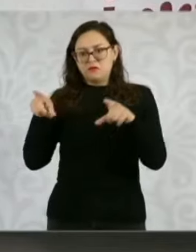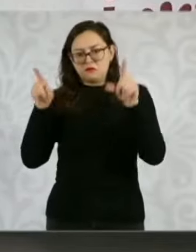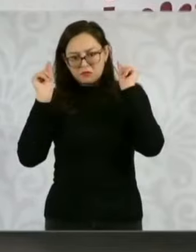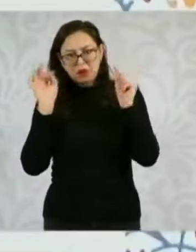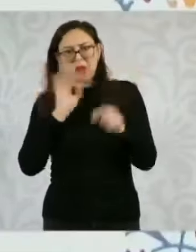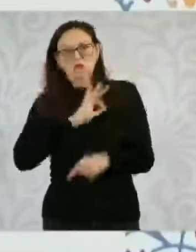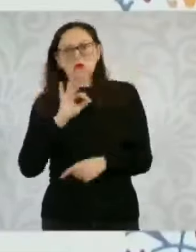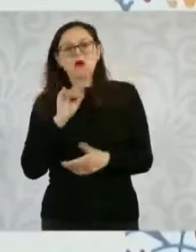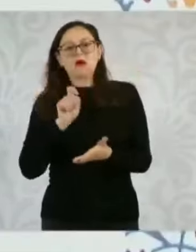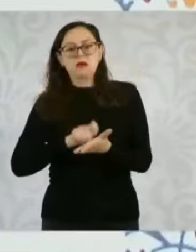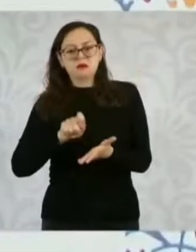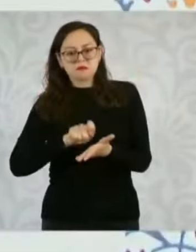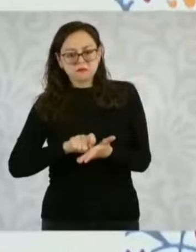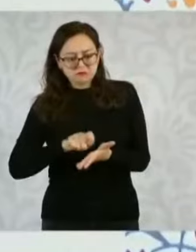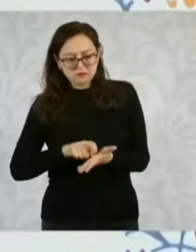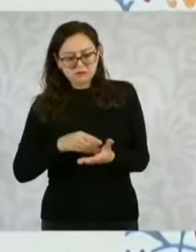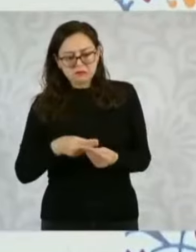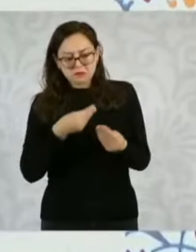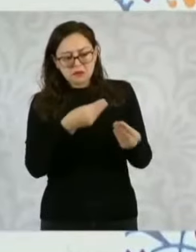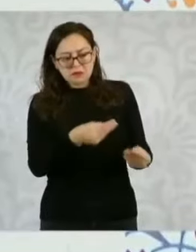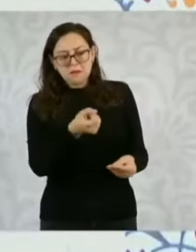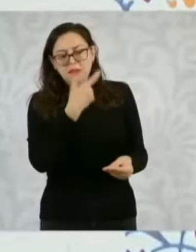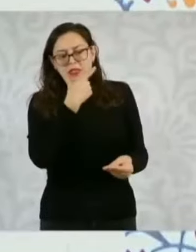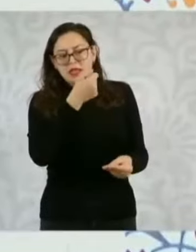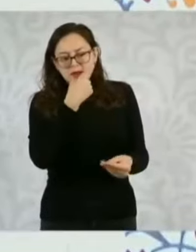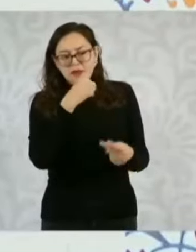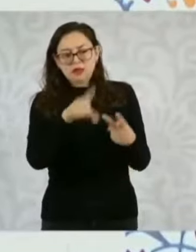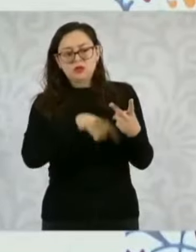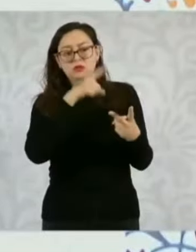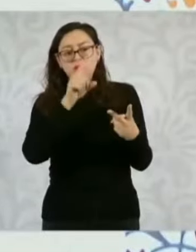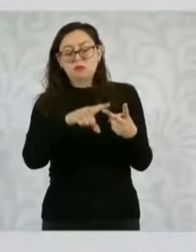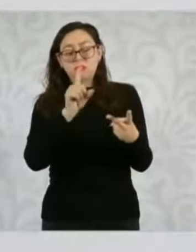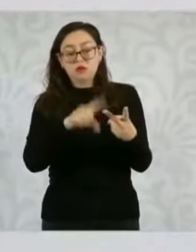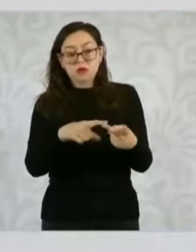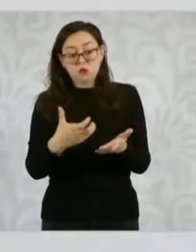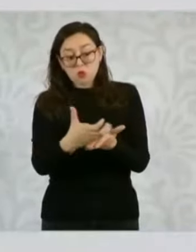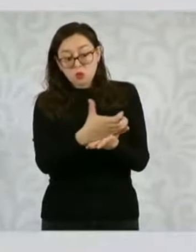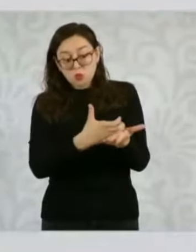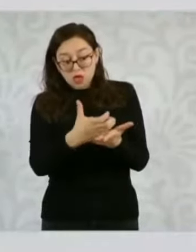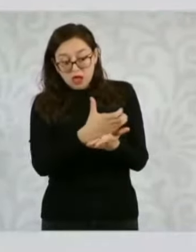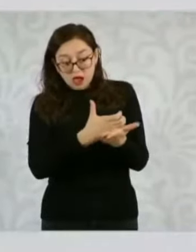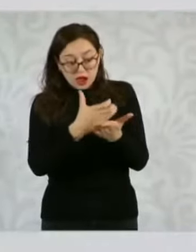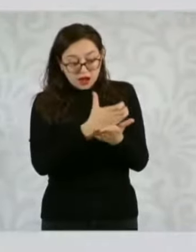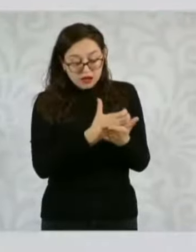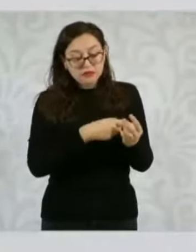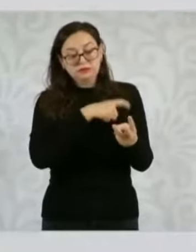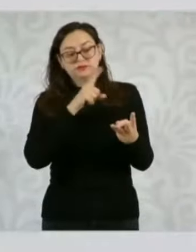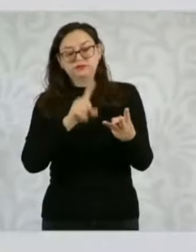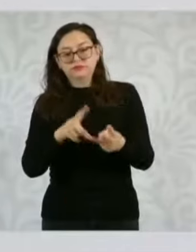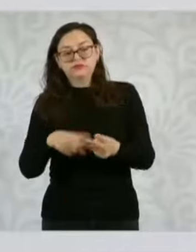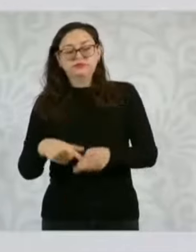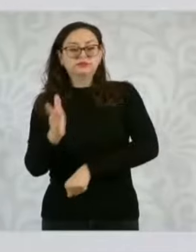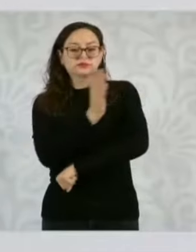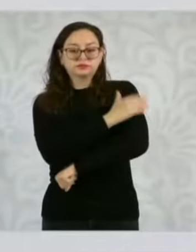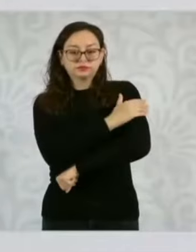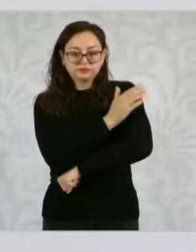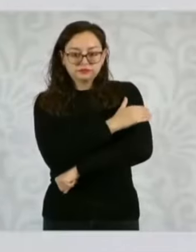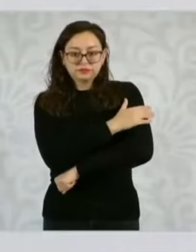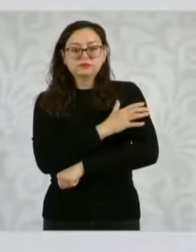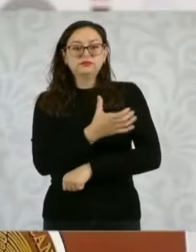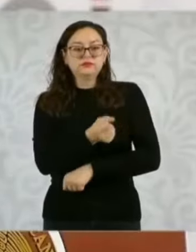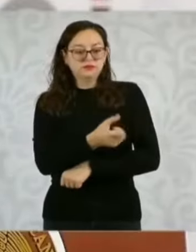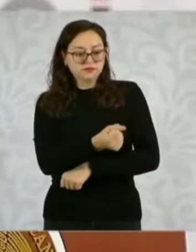algunas curaciones, algunos estudios, además de los signos vitales, que es lo tradicional, la